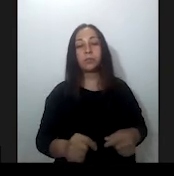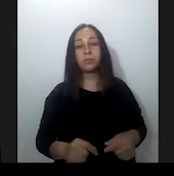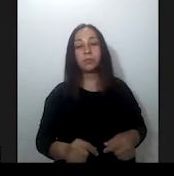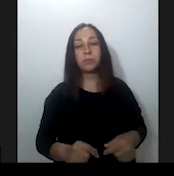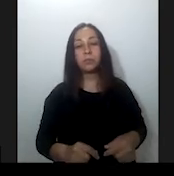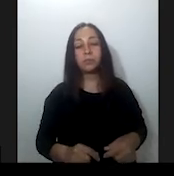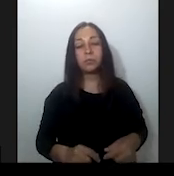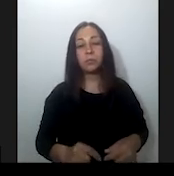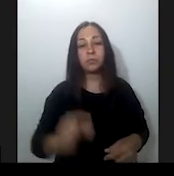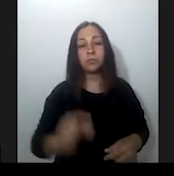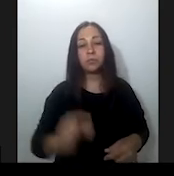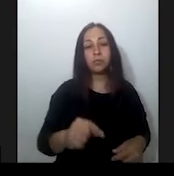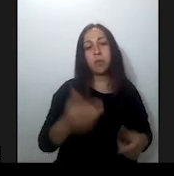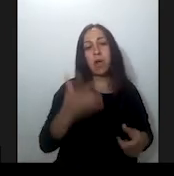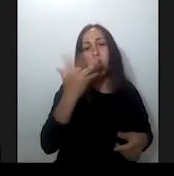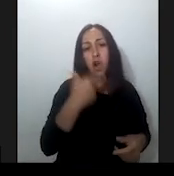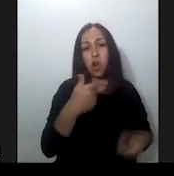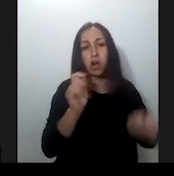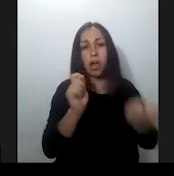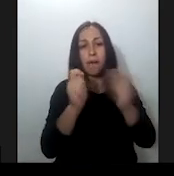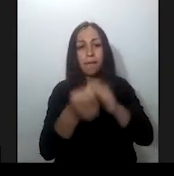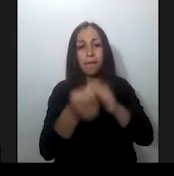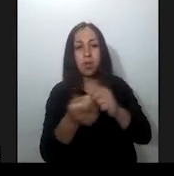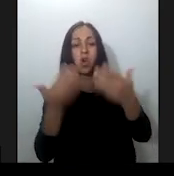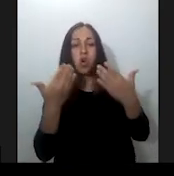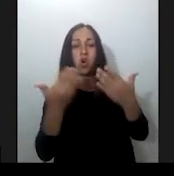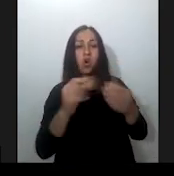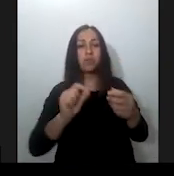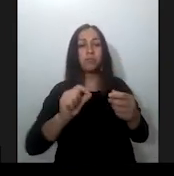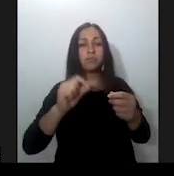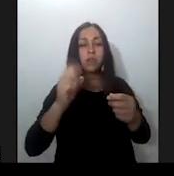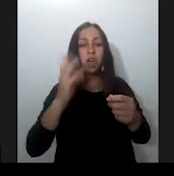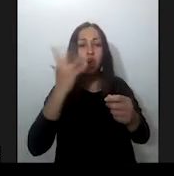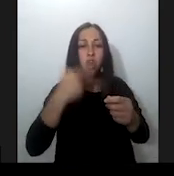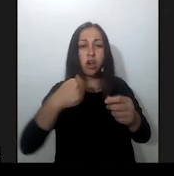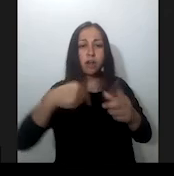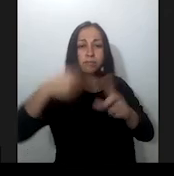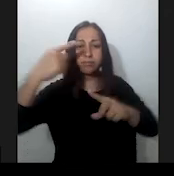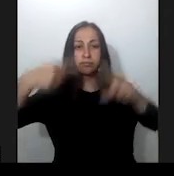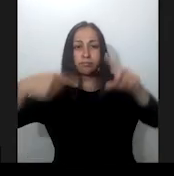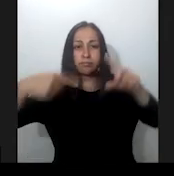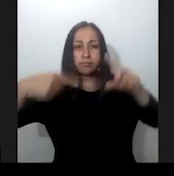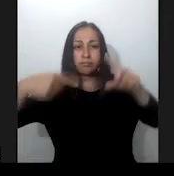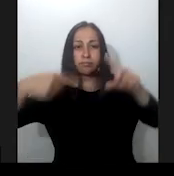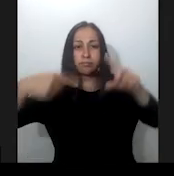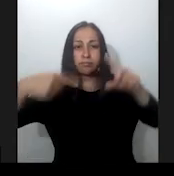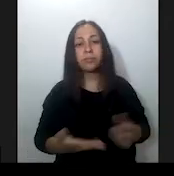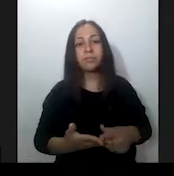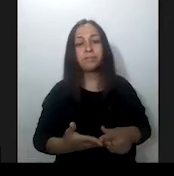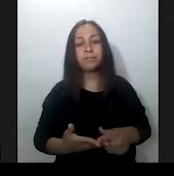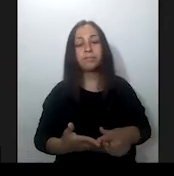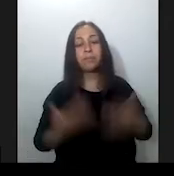en particular, que está bueno, ¿sí? Podría cambiarle el color. También podría darle una escala de colores,